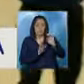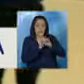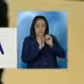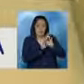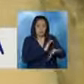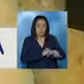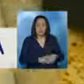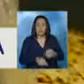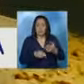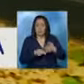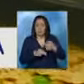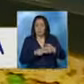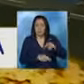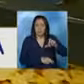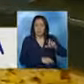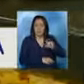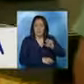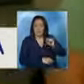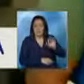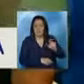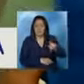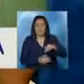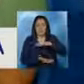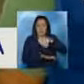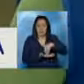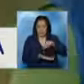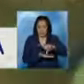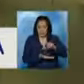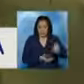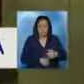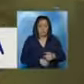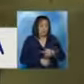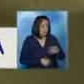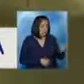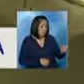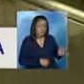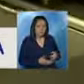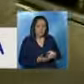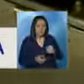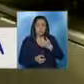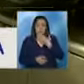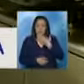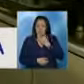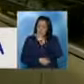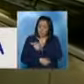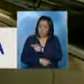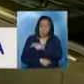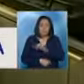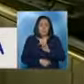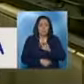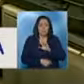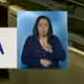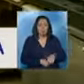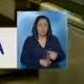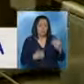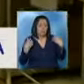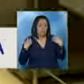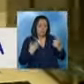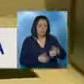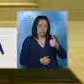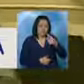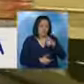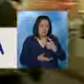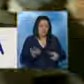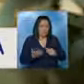el cine Cineplanet del centro de Lima. Y aquí, caballero, nos encontramos con Marco Cerny, subgerente de fiscalización de Lima. Se han encontrado